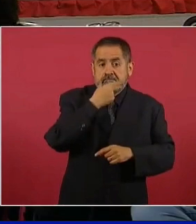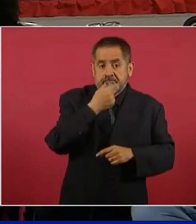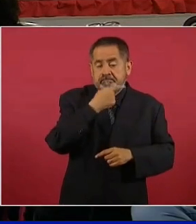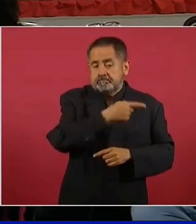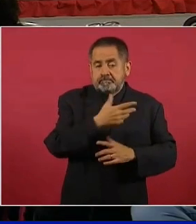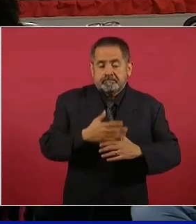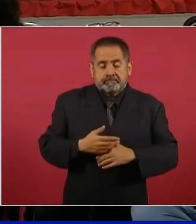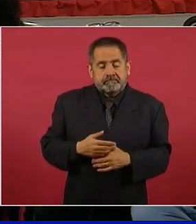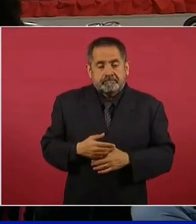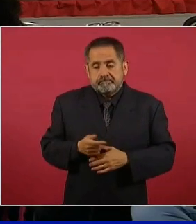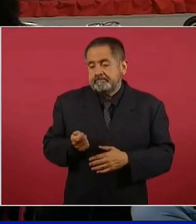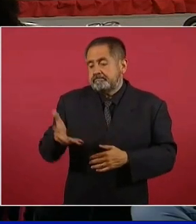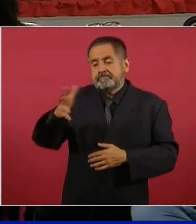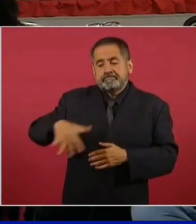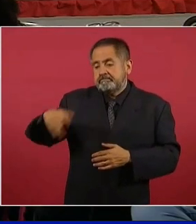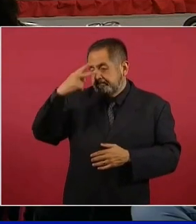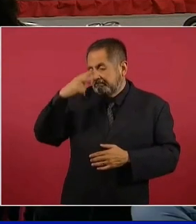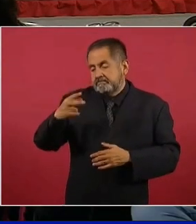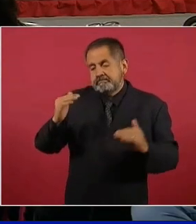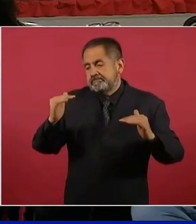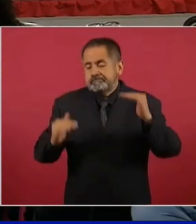Así denominó a México.